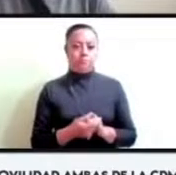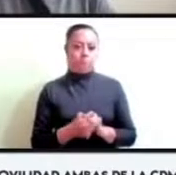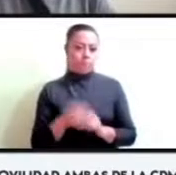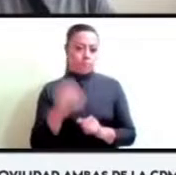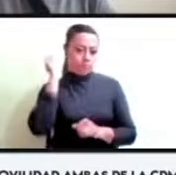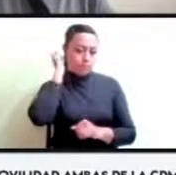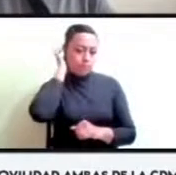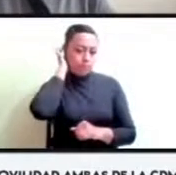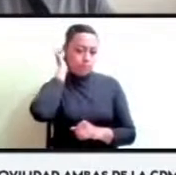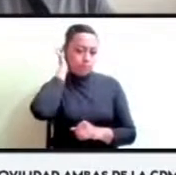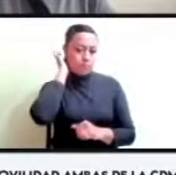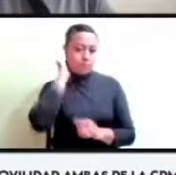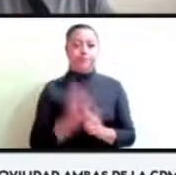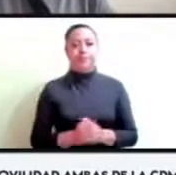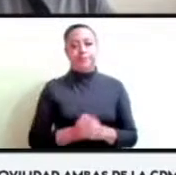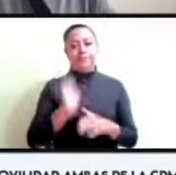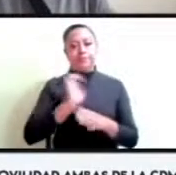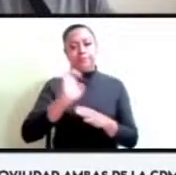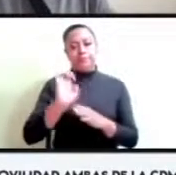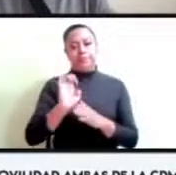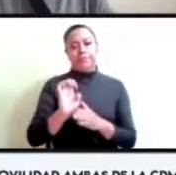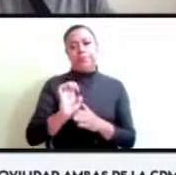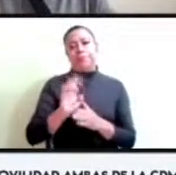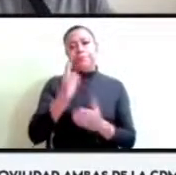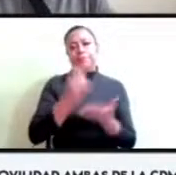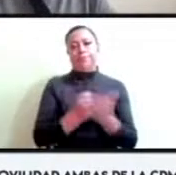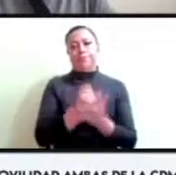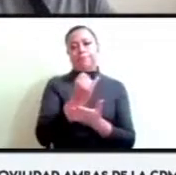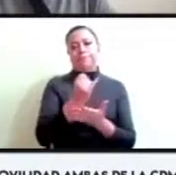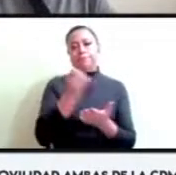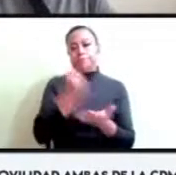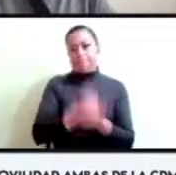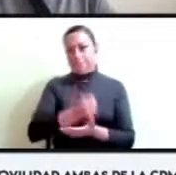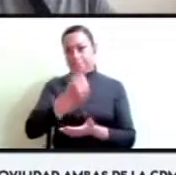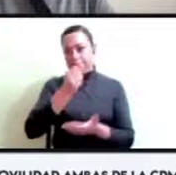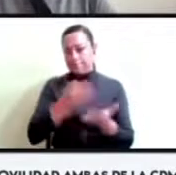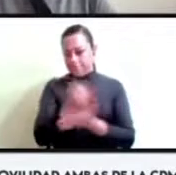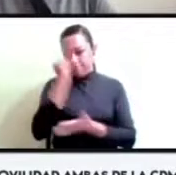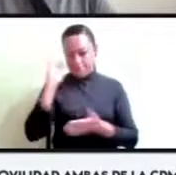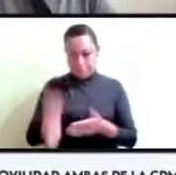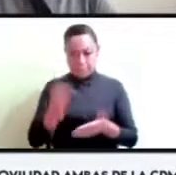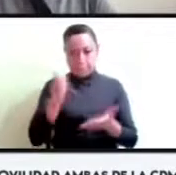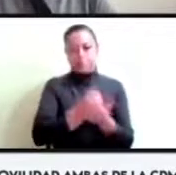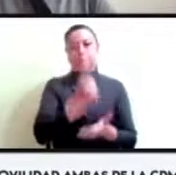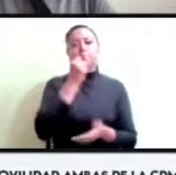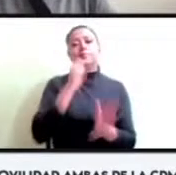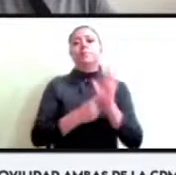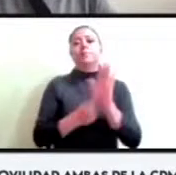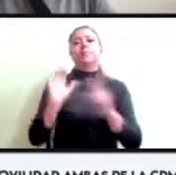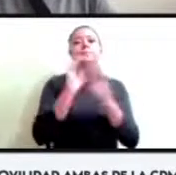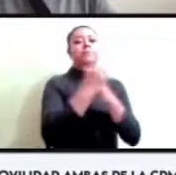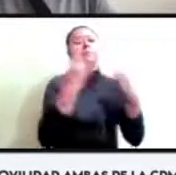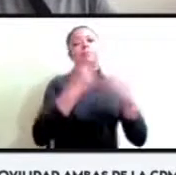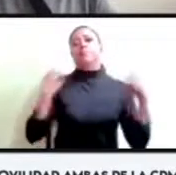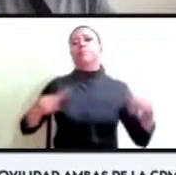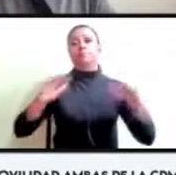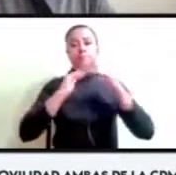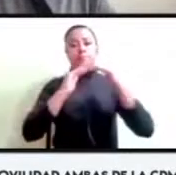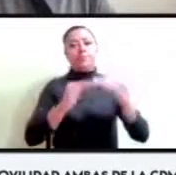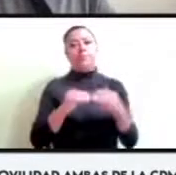En consecuencia, se aprueba el dictamen al punto de acuerdo que presentó la Comisión de Desarrollo, Infraestructura Urbana y Vivienda. Remítase a las autoridades